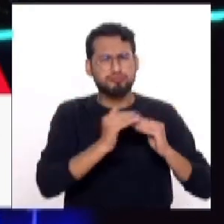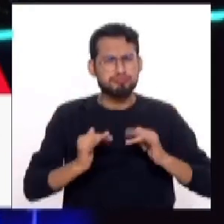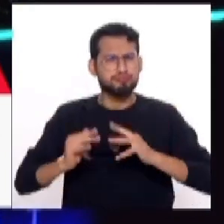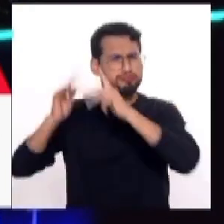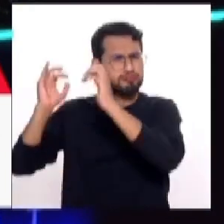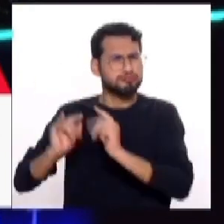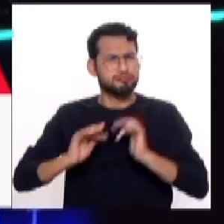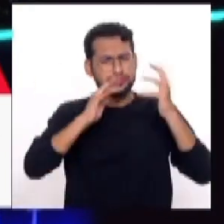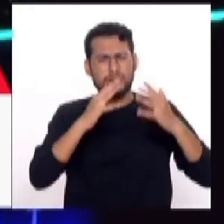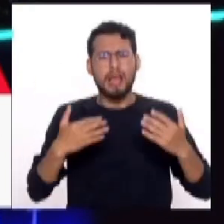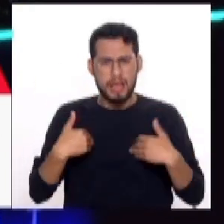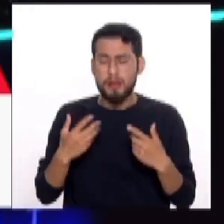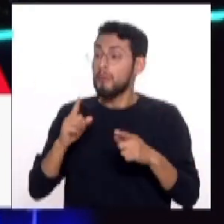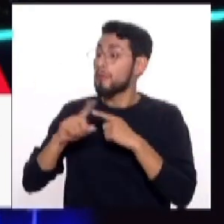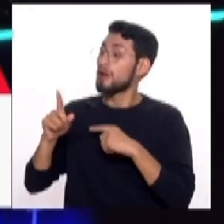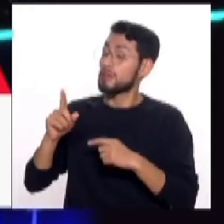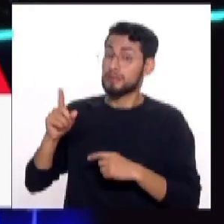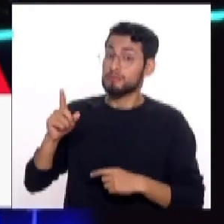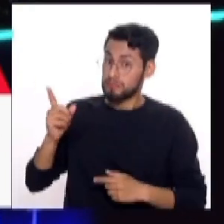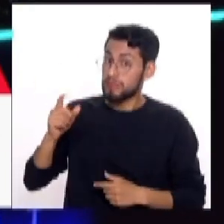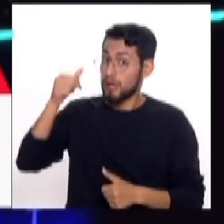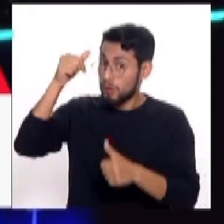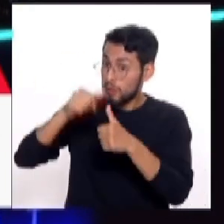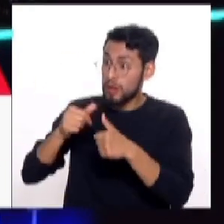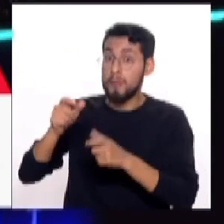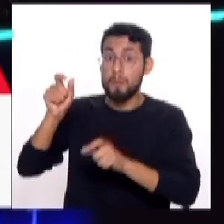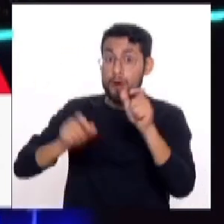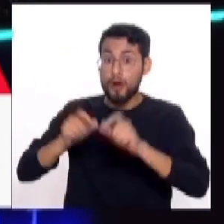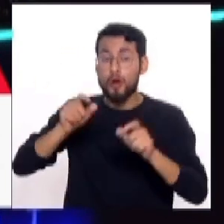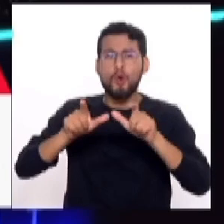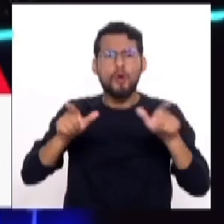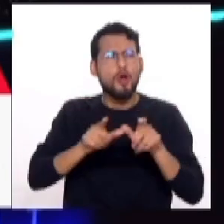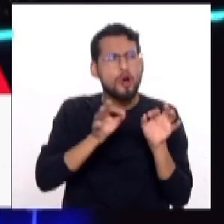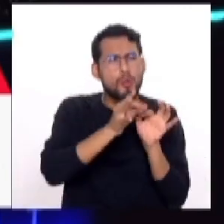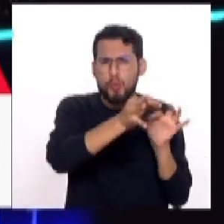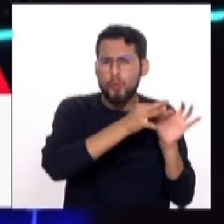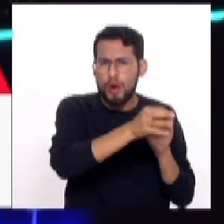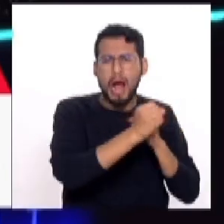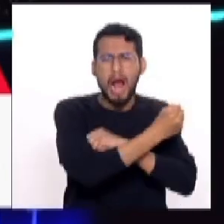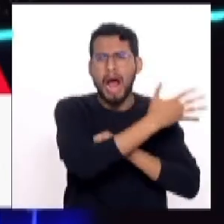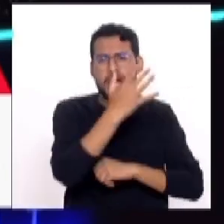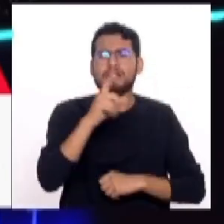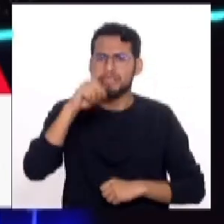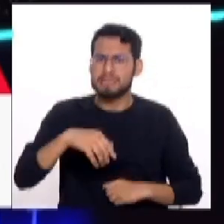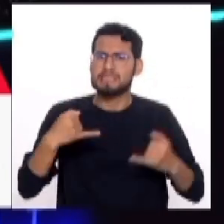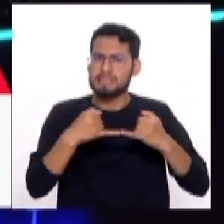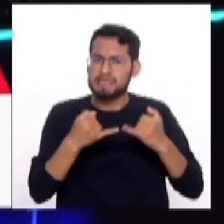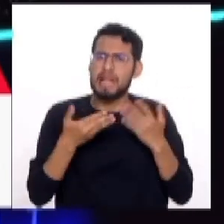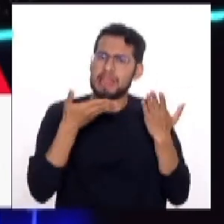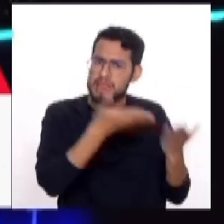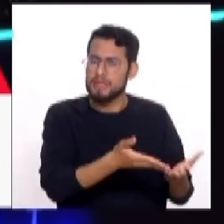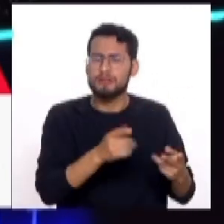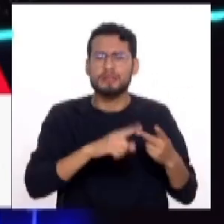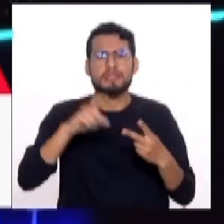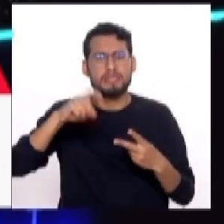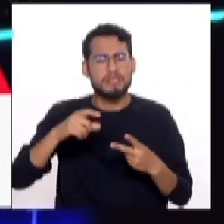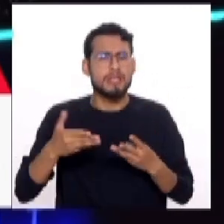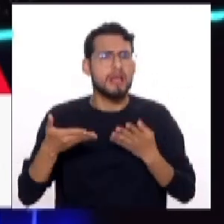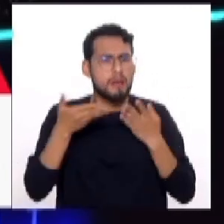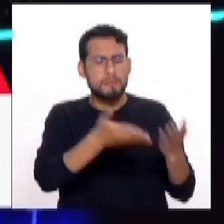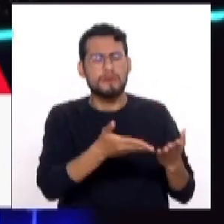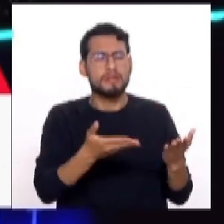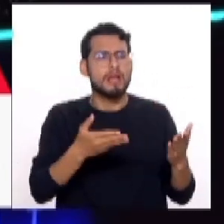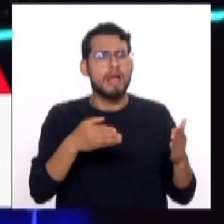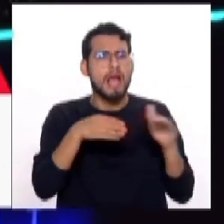espacios eh pero tenemos que también recordar que personas viviendo en sectores Rurales que necesitan acceso a internet necesitan acceso